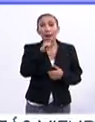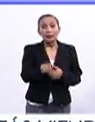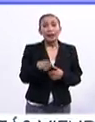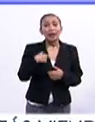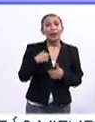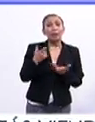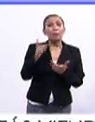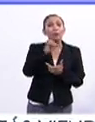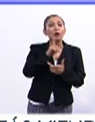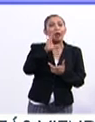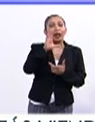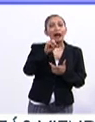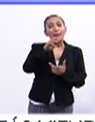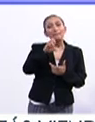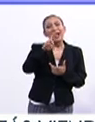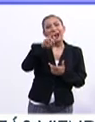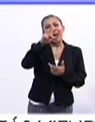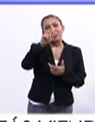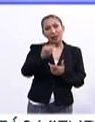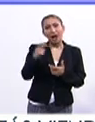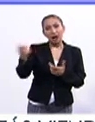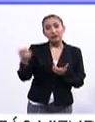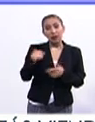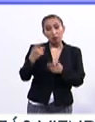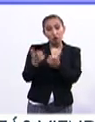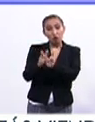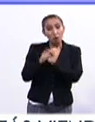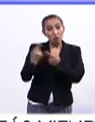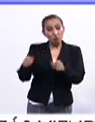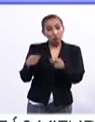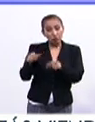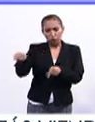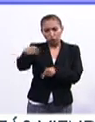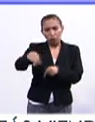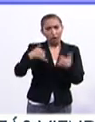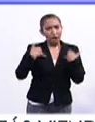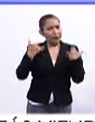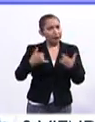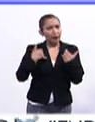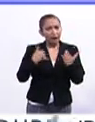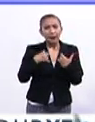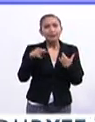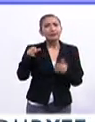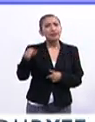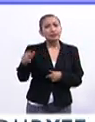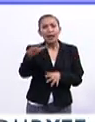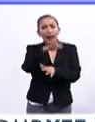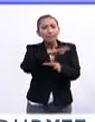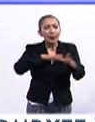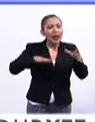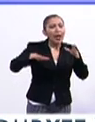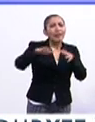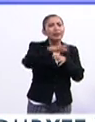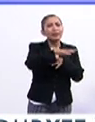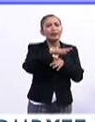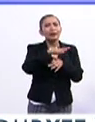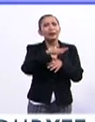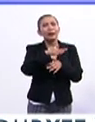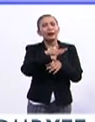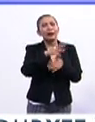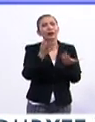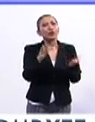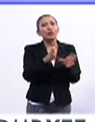camerata yo ya que es la camerata que está tocando en vivo son muy jóvenes entonces es este ambiente y este